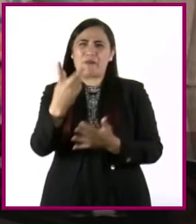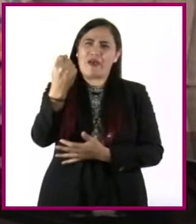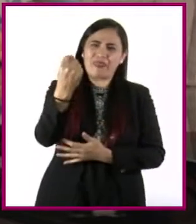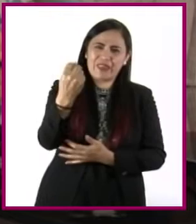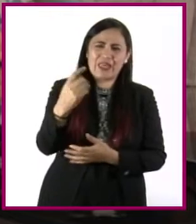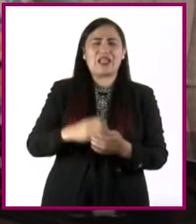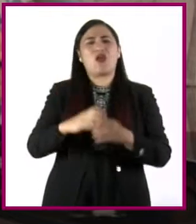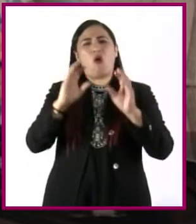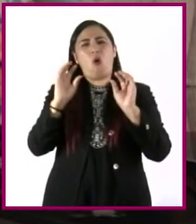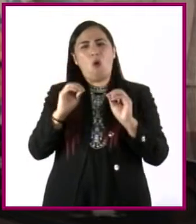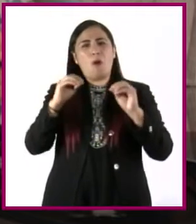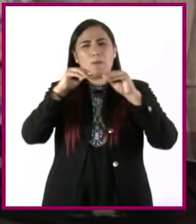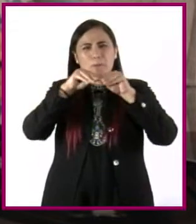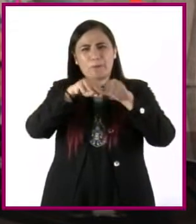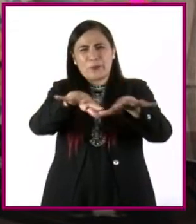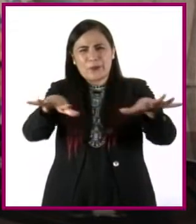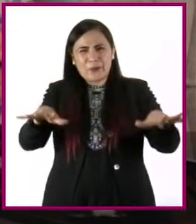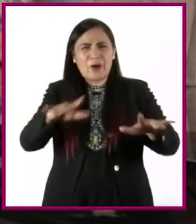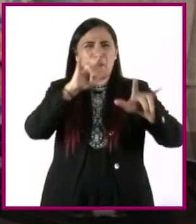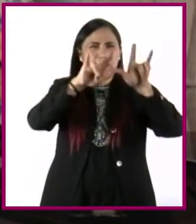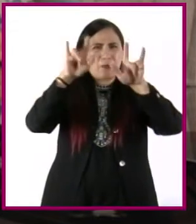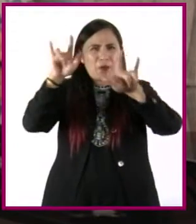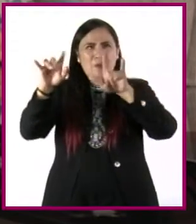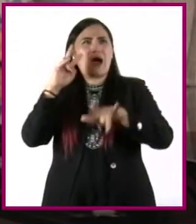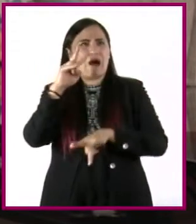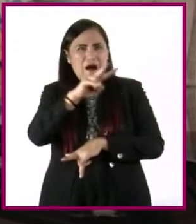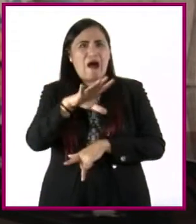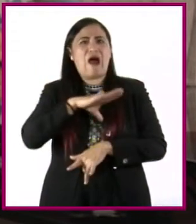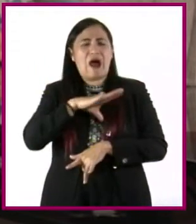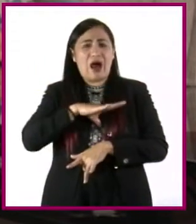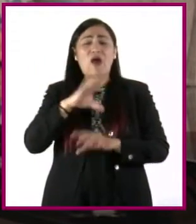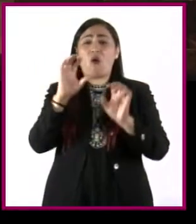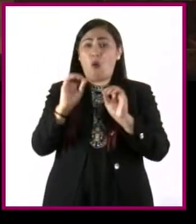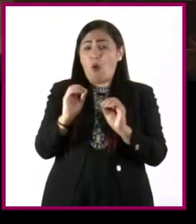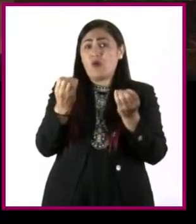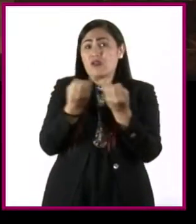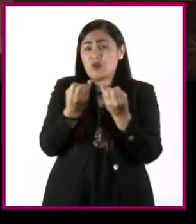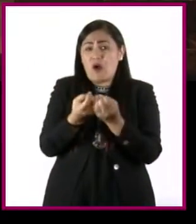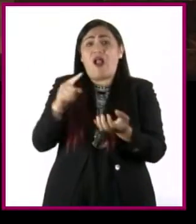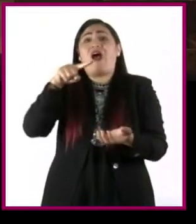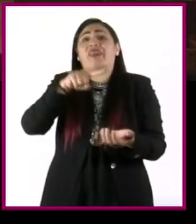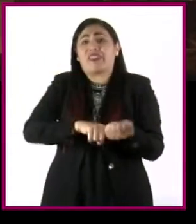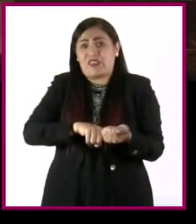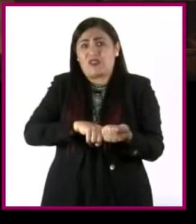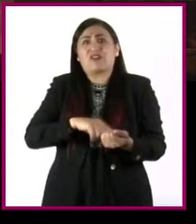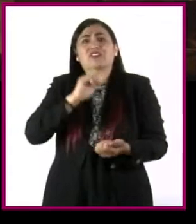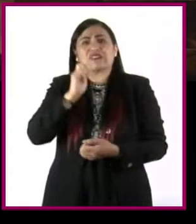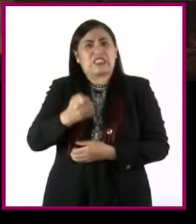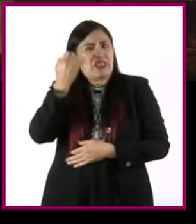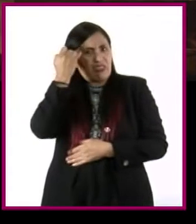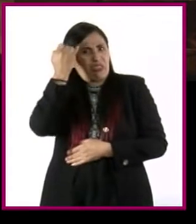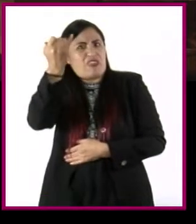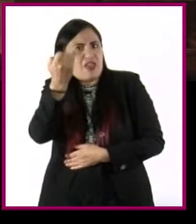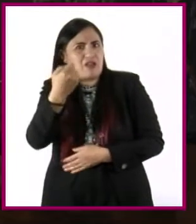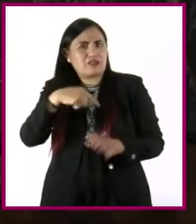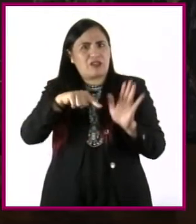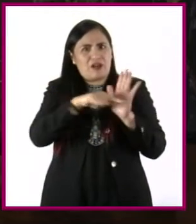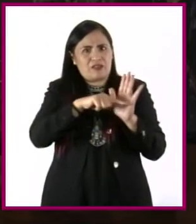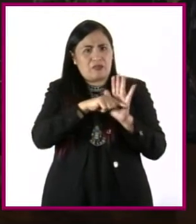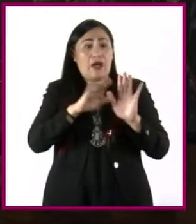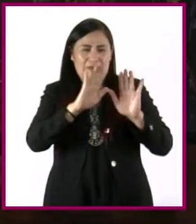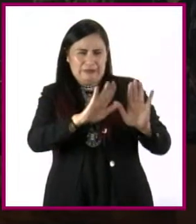en publicidad y muchas veces, ojo, dentro de nosotros mismos, en forma de prejuicios. Espera, Juana, vamos muy